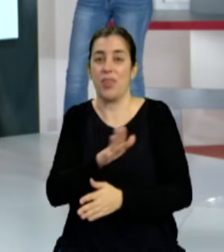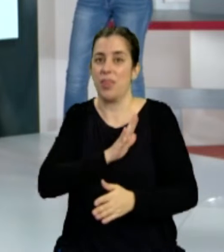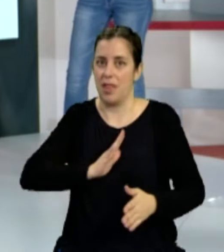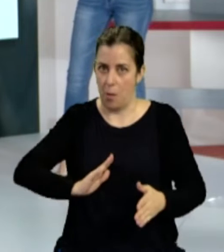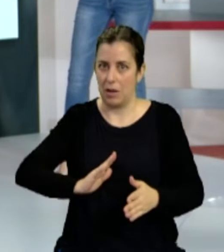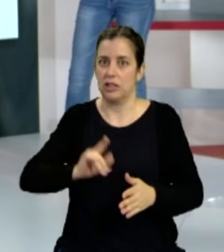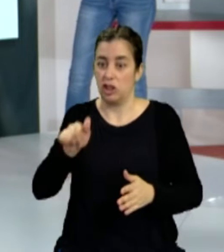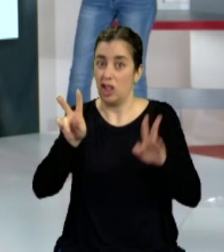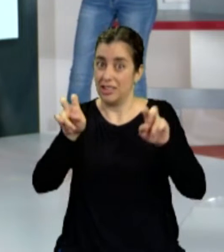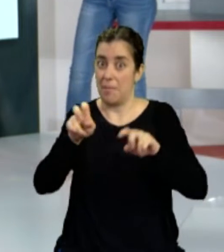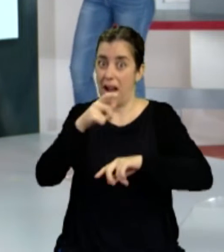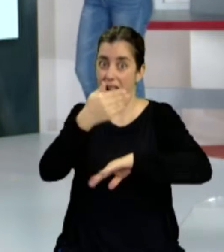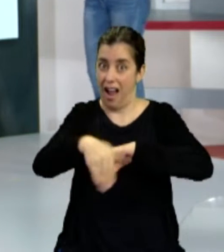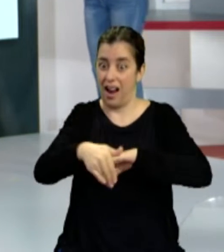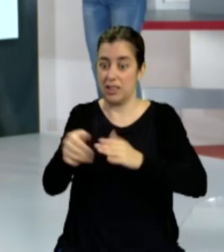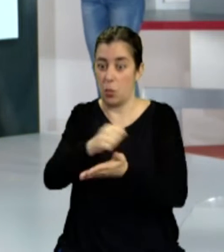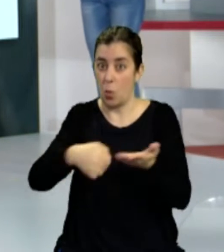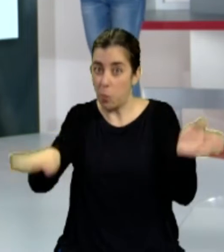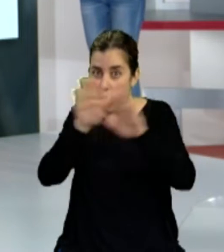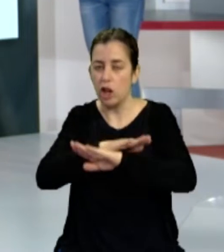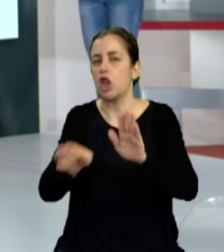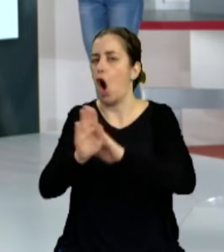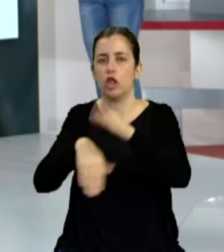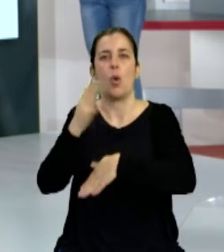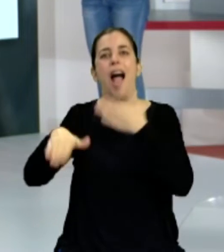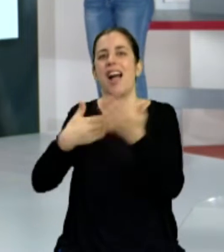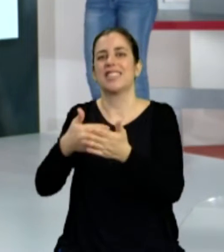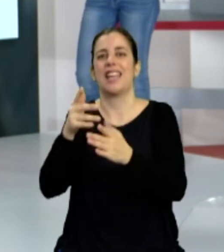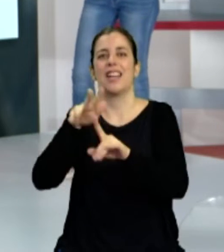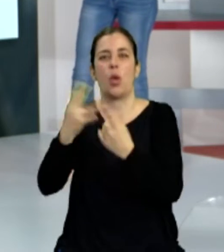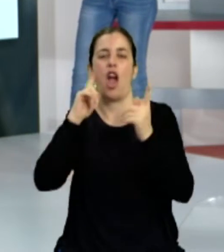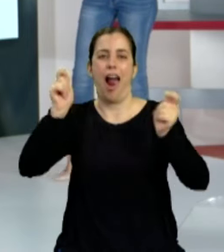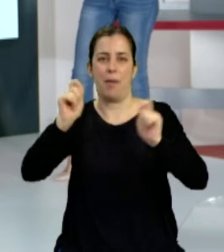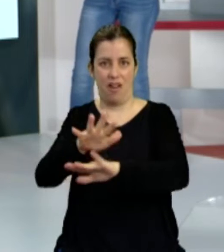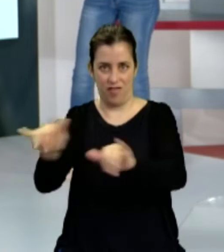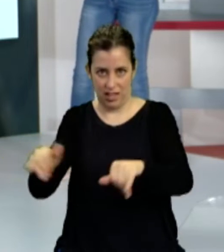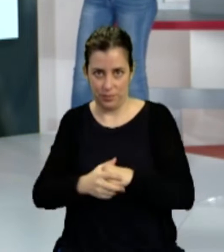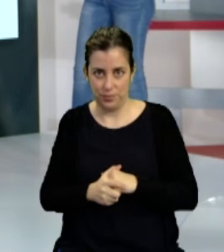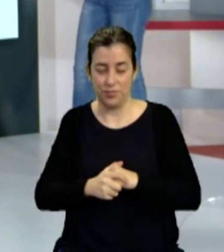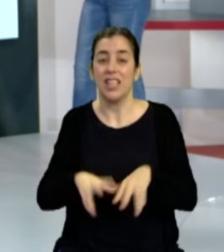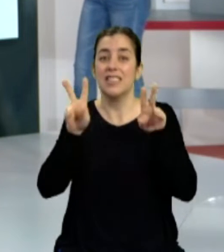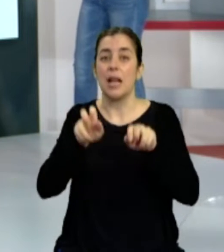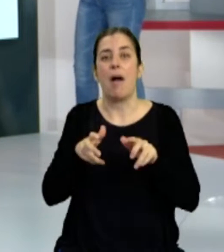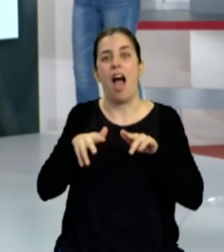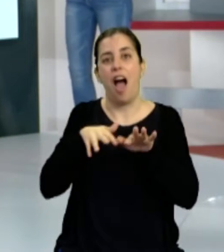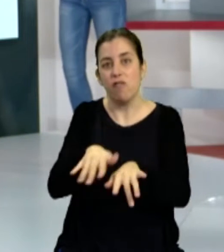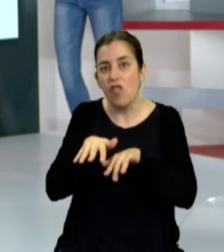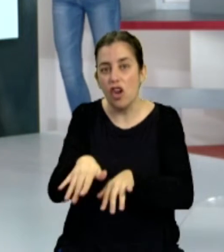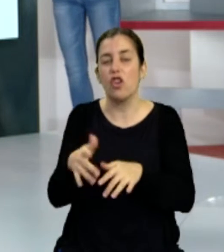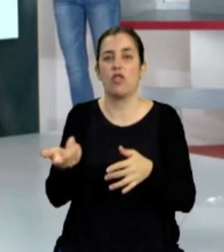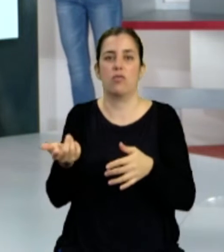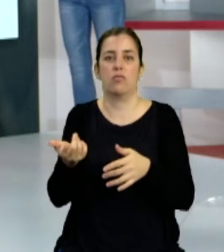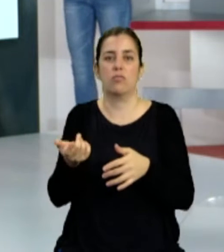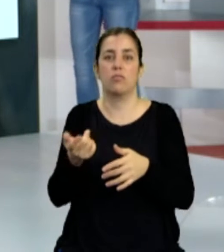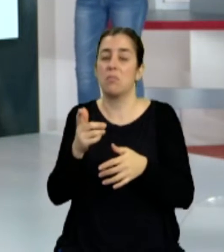de alarma. El resto de medidas relativas, sobre todo, bueno, al aforo, al cierre de las 9 de la noche, seguirán igual, al menos ahí lo tienen, hasta